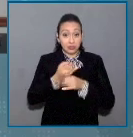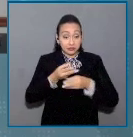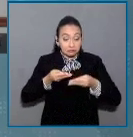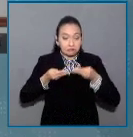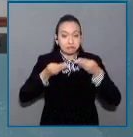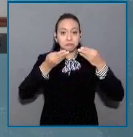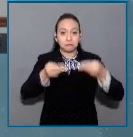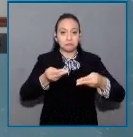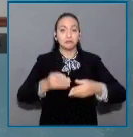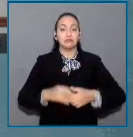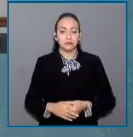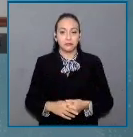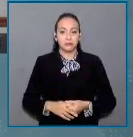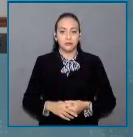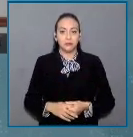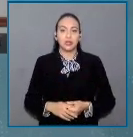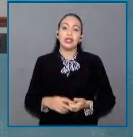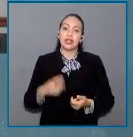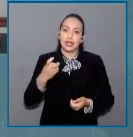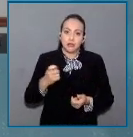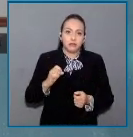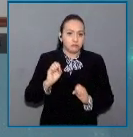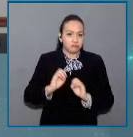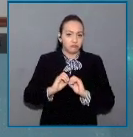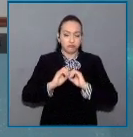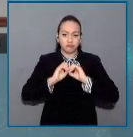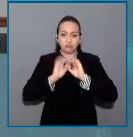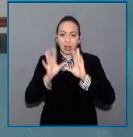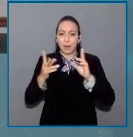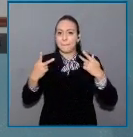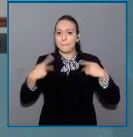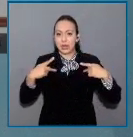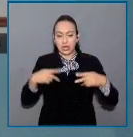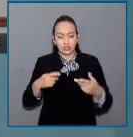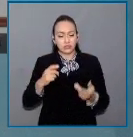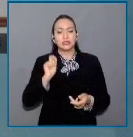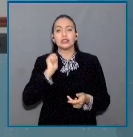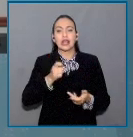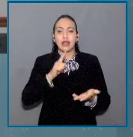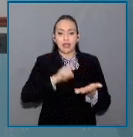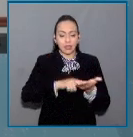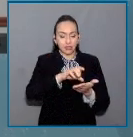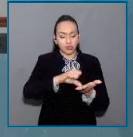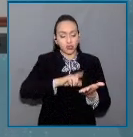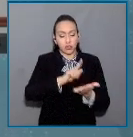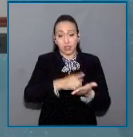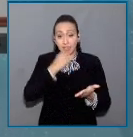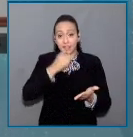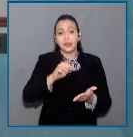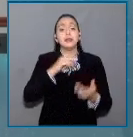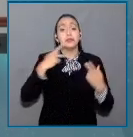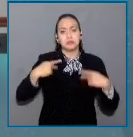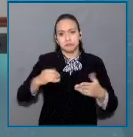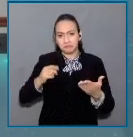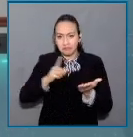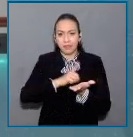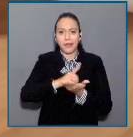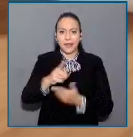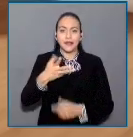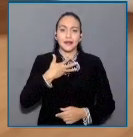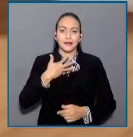esa es una obligación de carácter constitucional. Para el canal del Poder Judicial de la Federación, Mario López